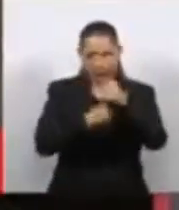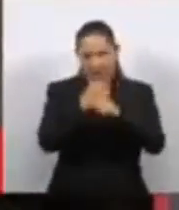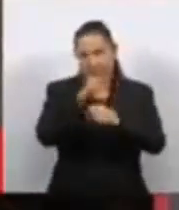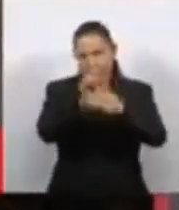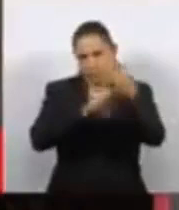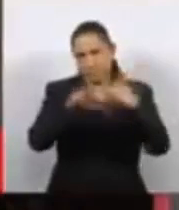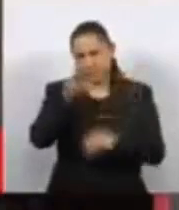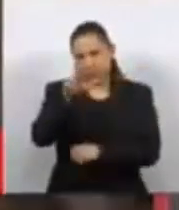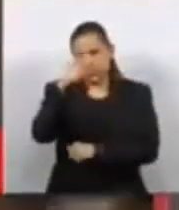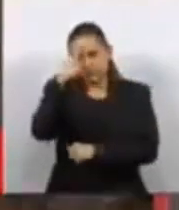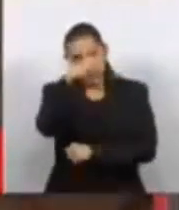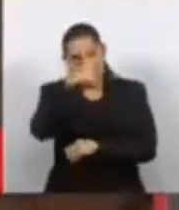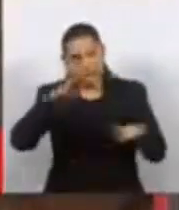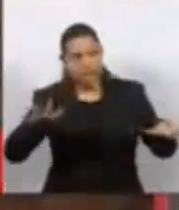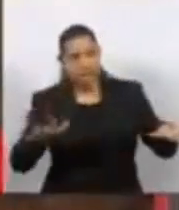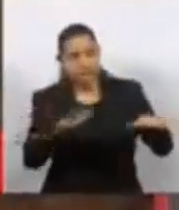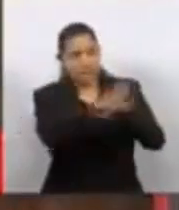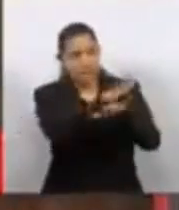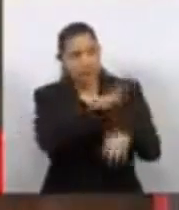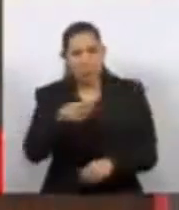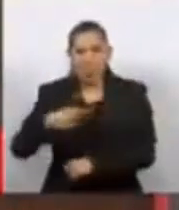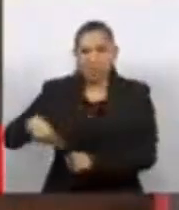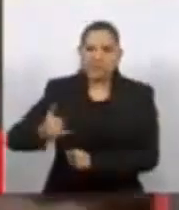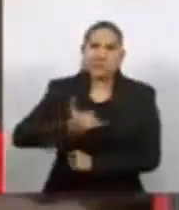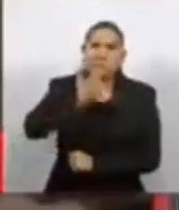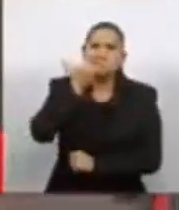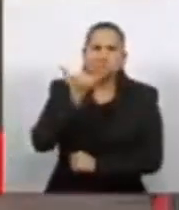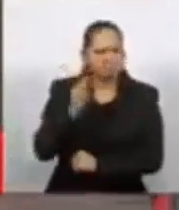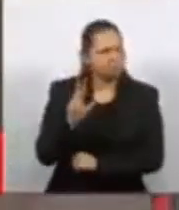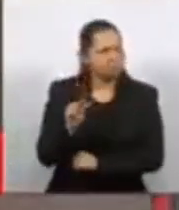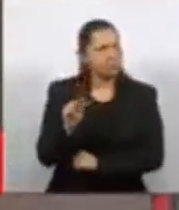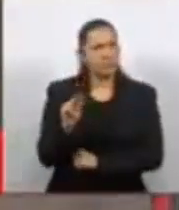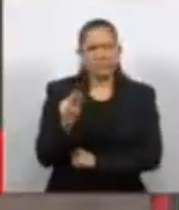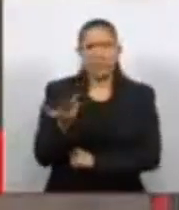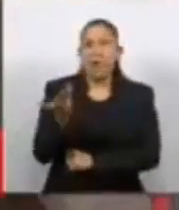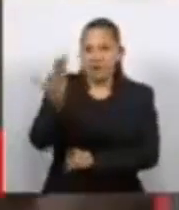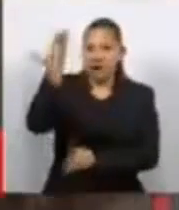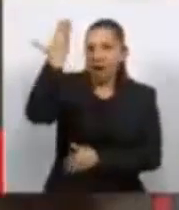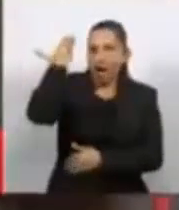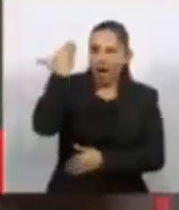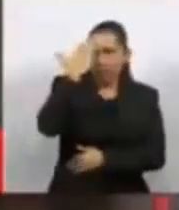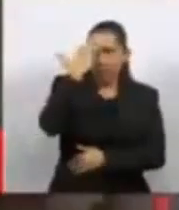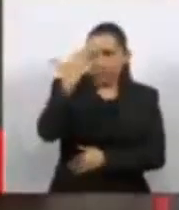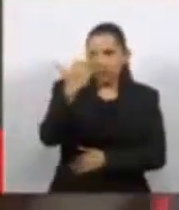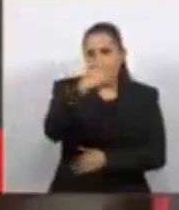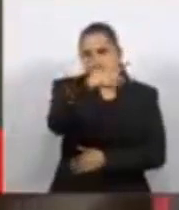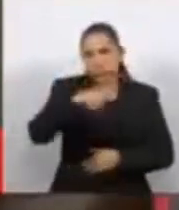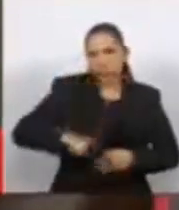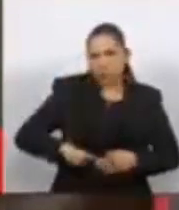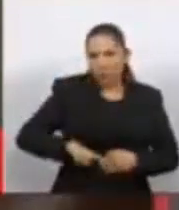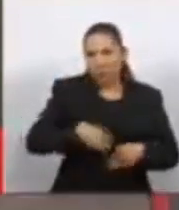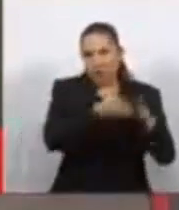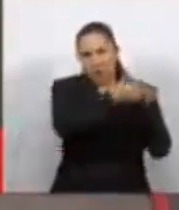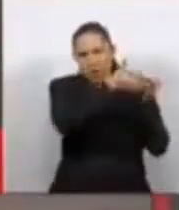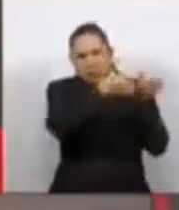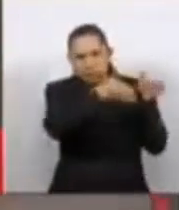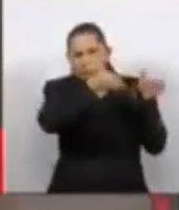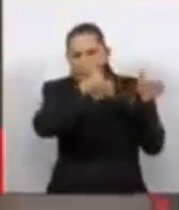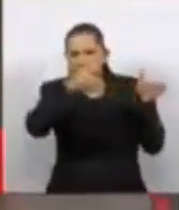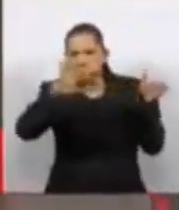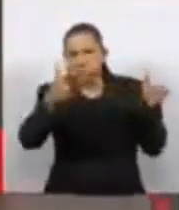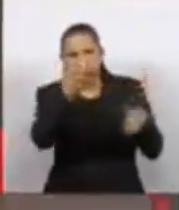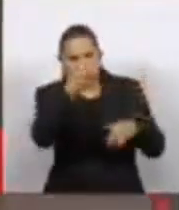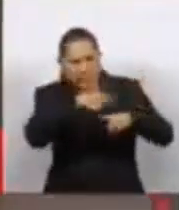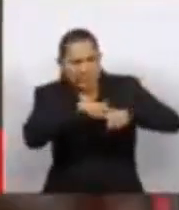situación de México de ese entonces no solo era inviable, sino francamente insostenible. Frente a la catástrofe que